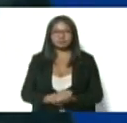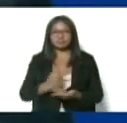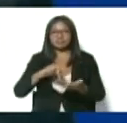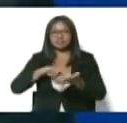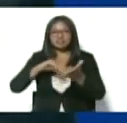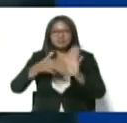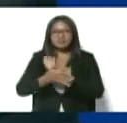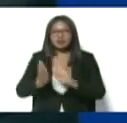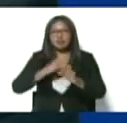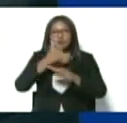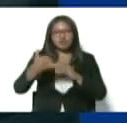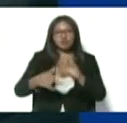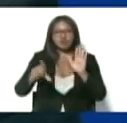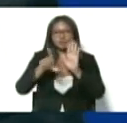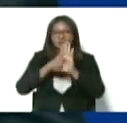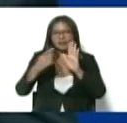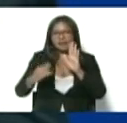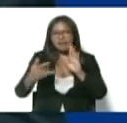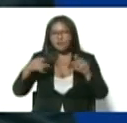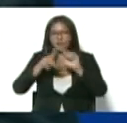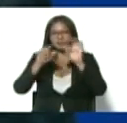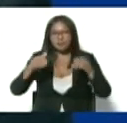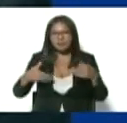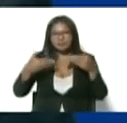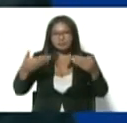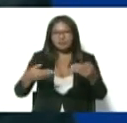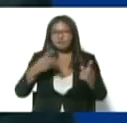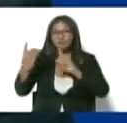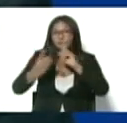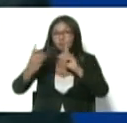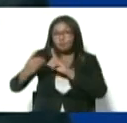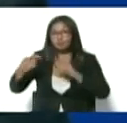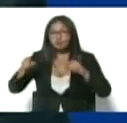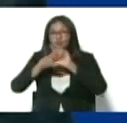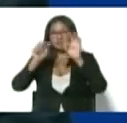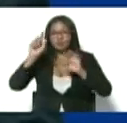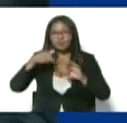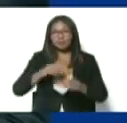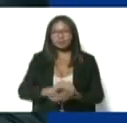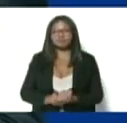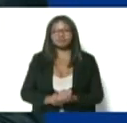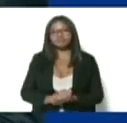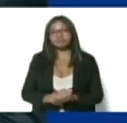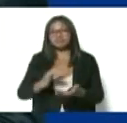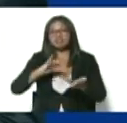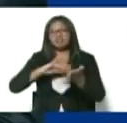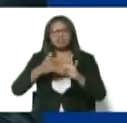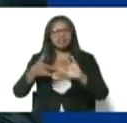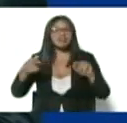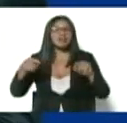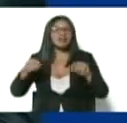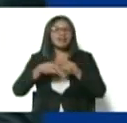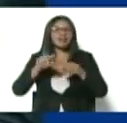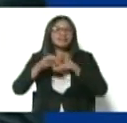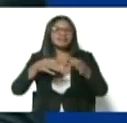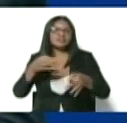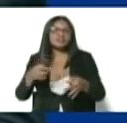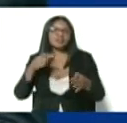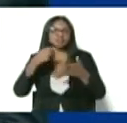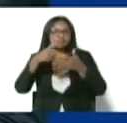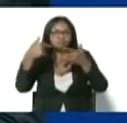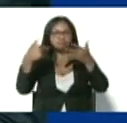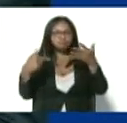de ley en el anteproyecto que se está entregando que se discutió en base a en varias mesas técnica hay aspectos puntuales muy